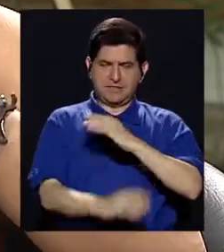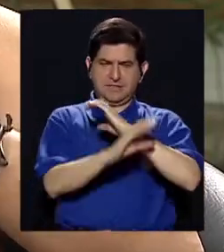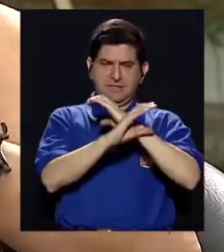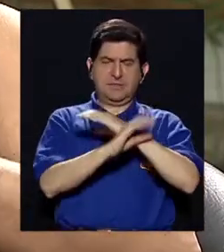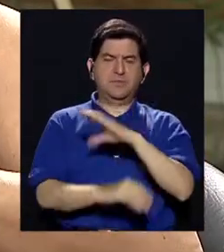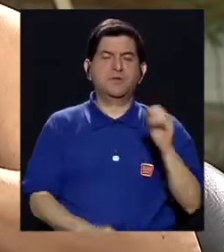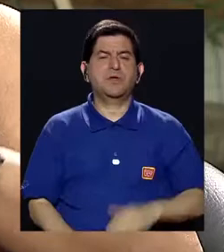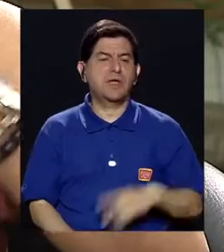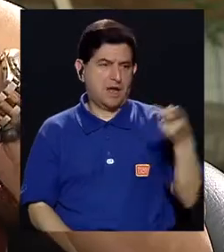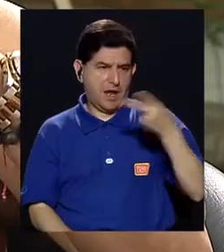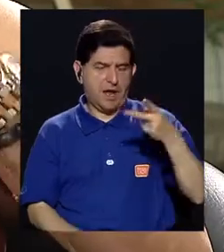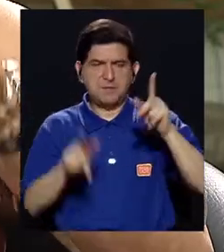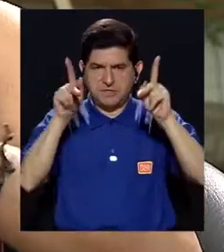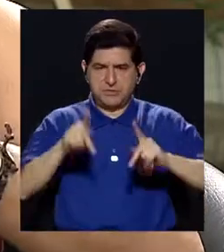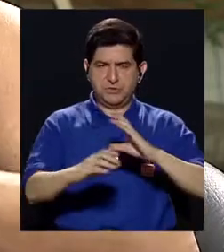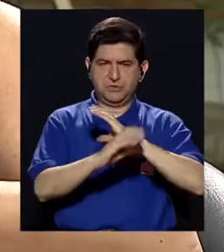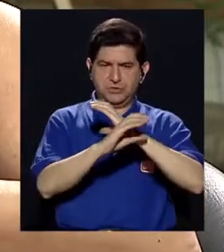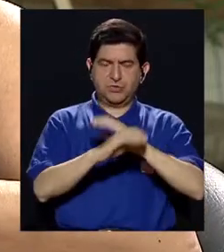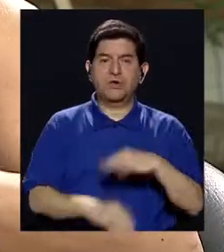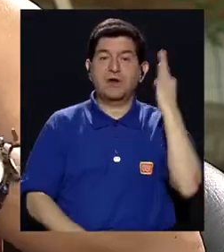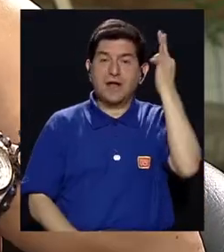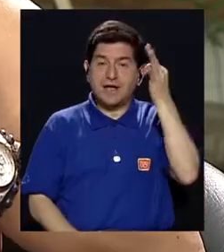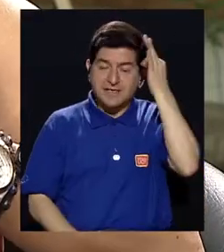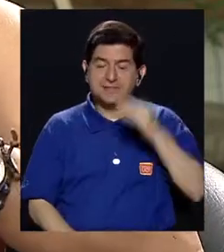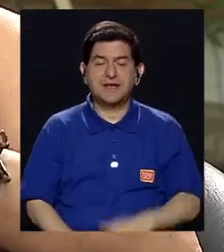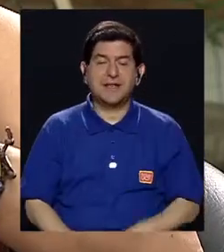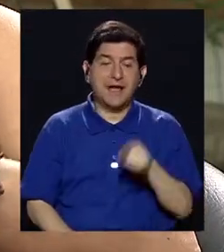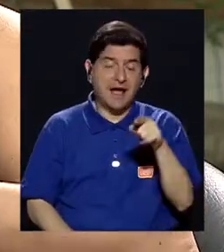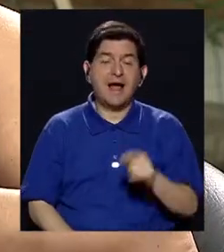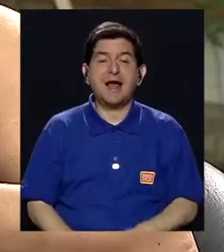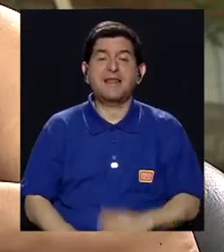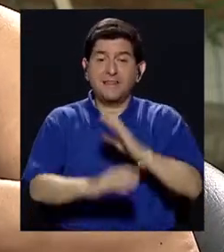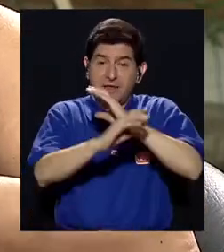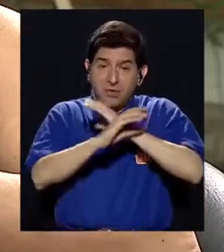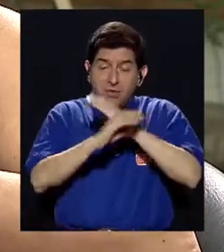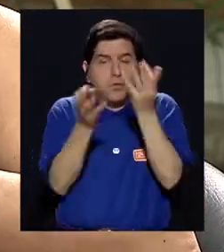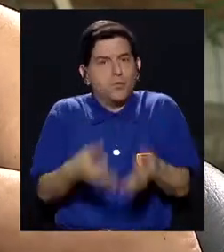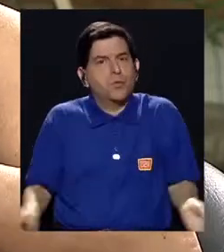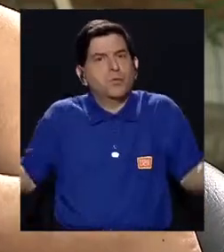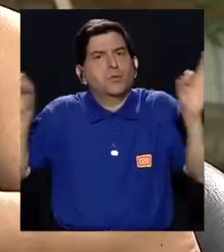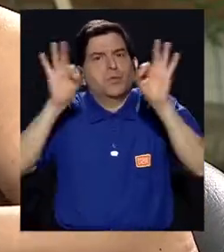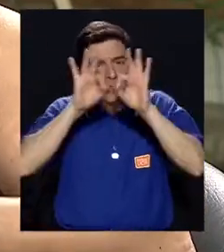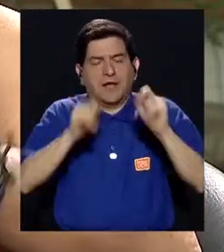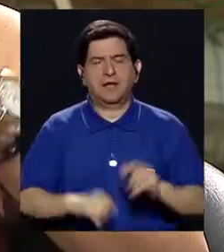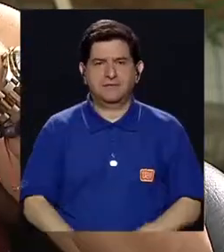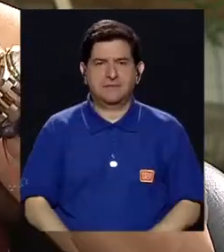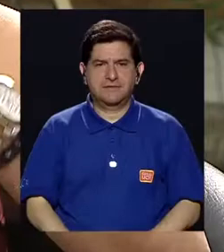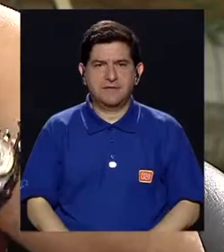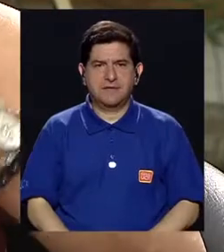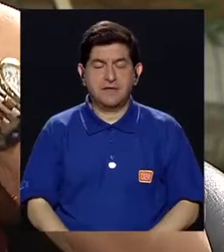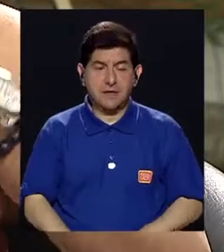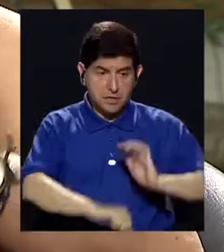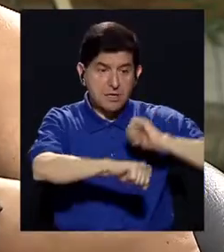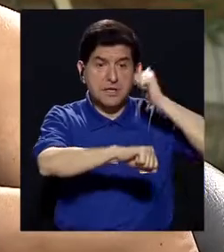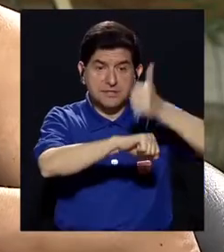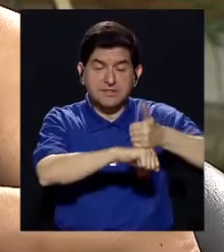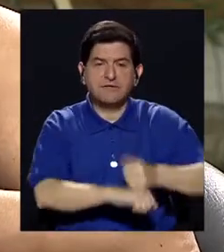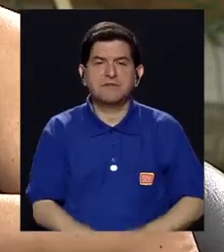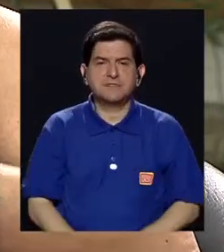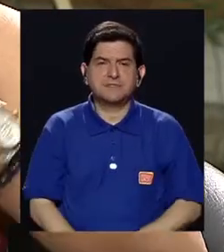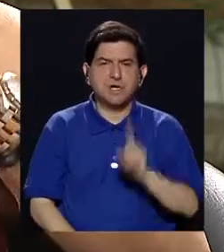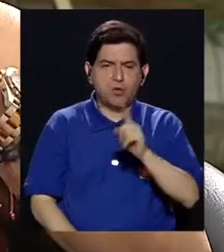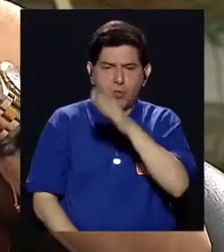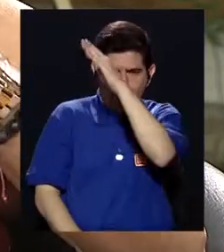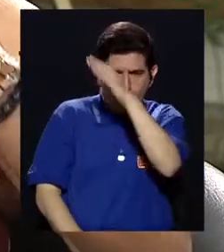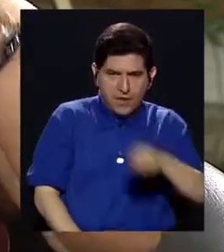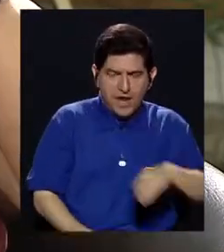autocuidado y del cuidado mutuo, que es toda esta teoría del cuido, ¿verdad? Que eso es tan, tan importante. Y efectivamente colocamos como un eje